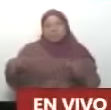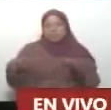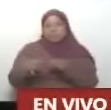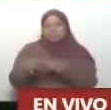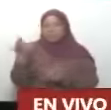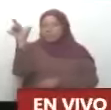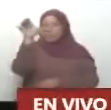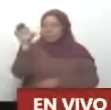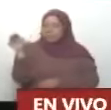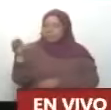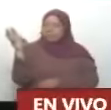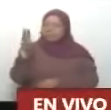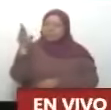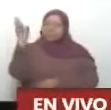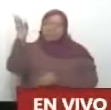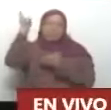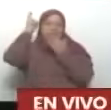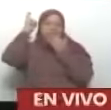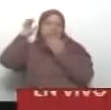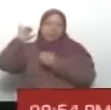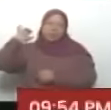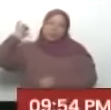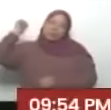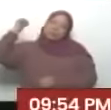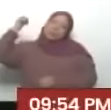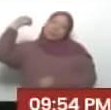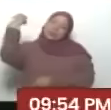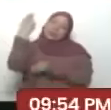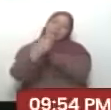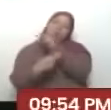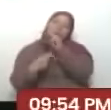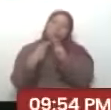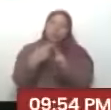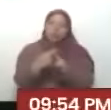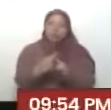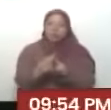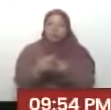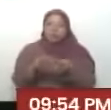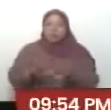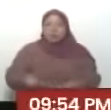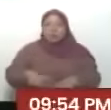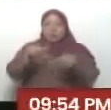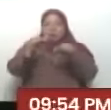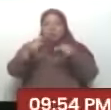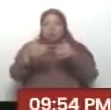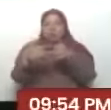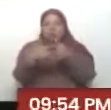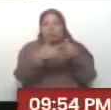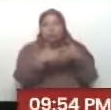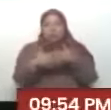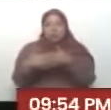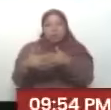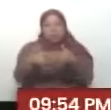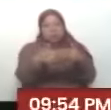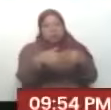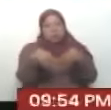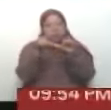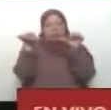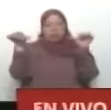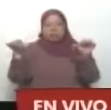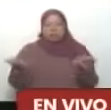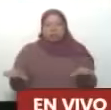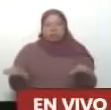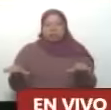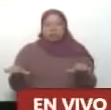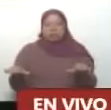Esequibo ancestral de Guayana universal, hay que salvarla del imperio del sistema